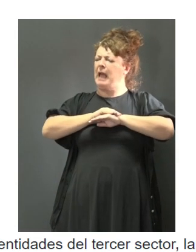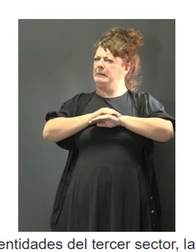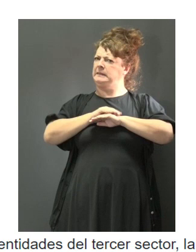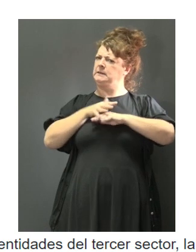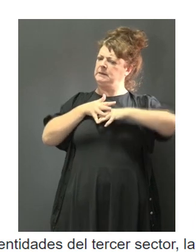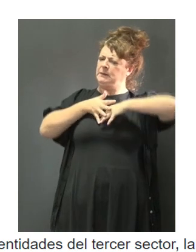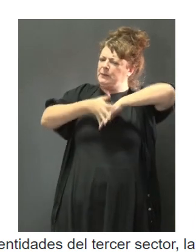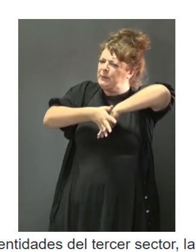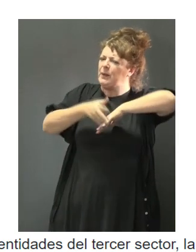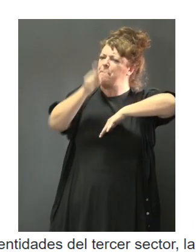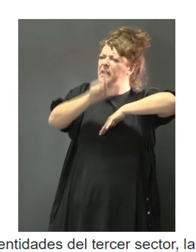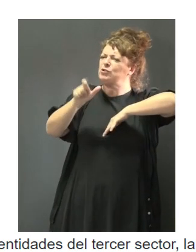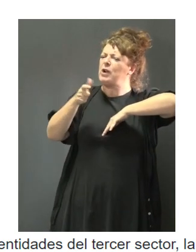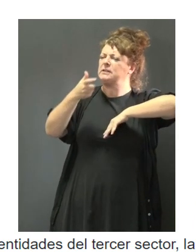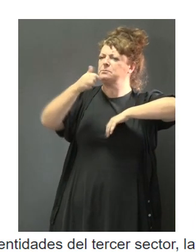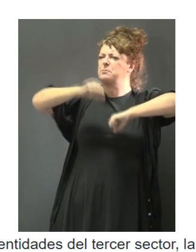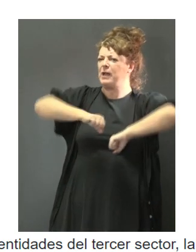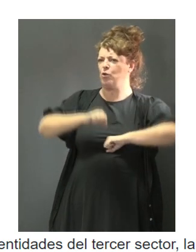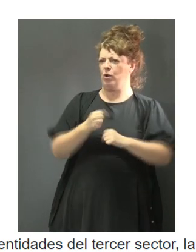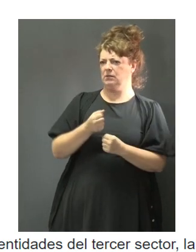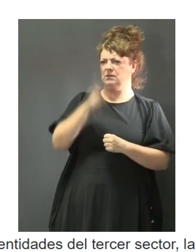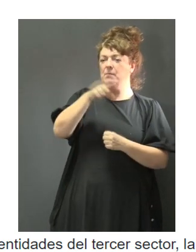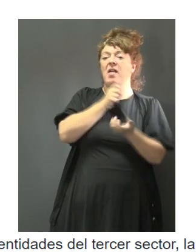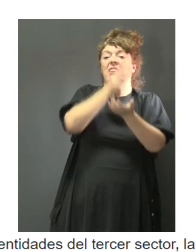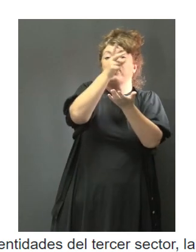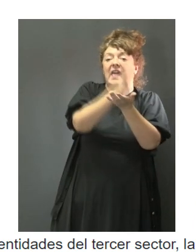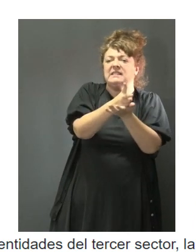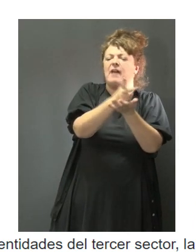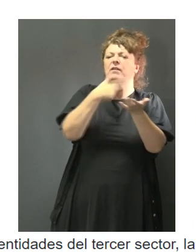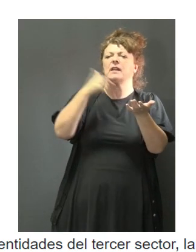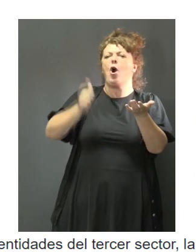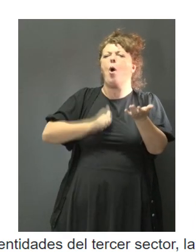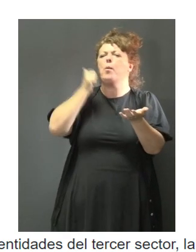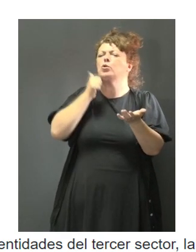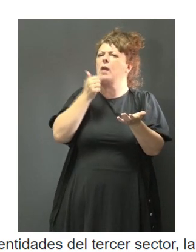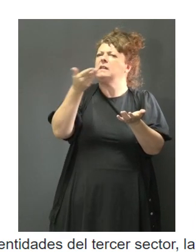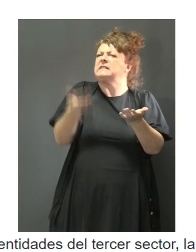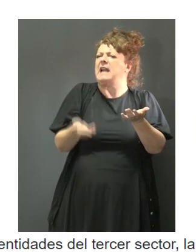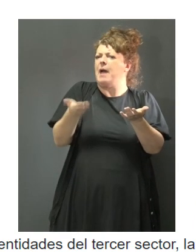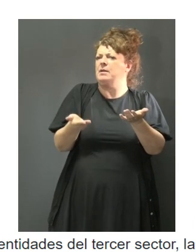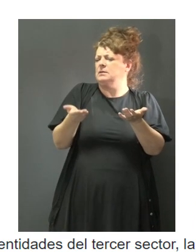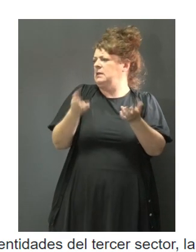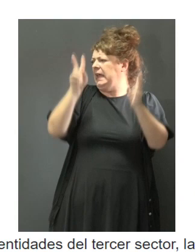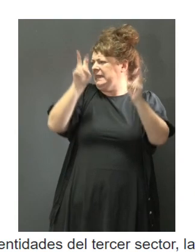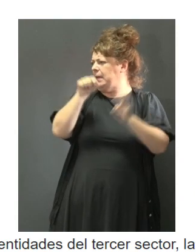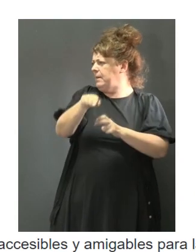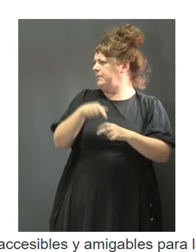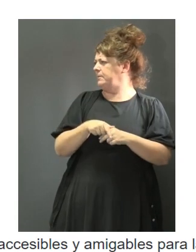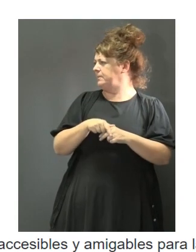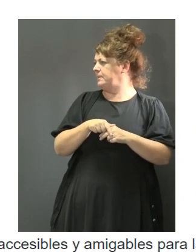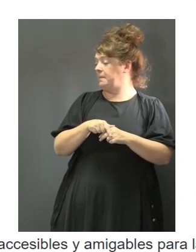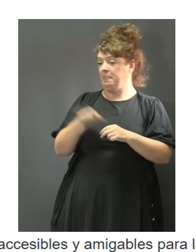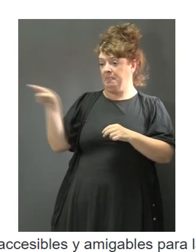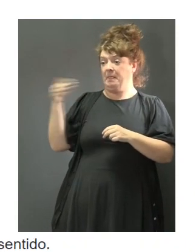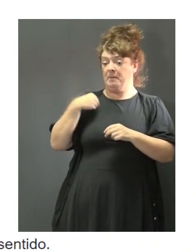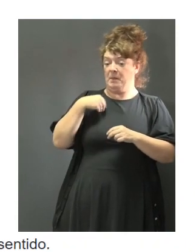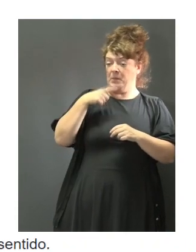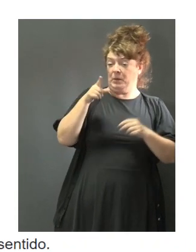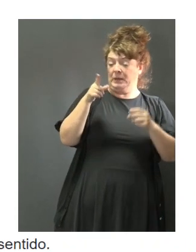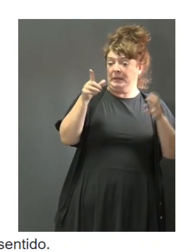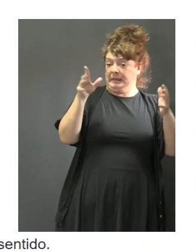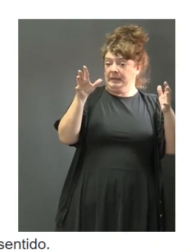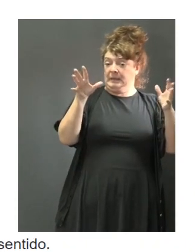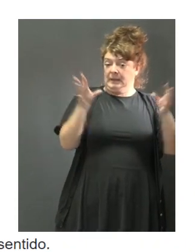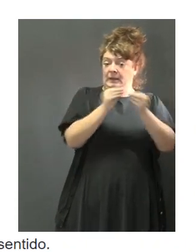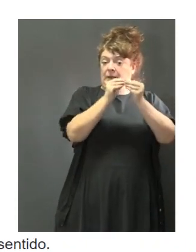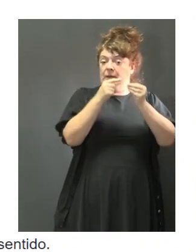¿Y cuáles son los desafíos y las oportunidades clave en este sentido? Pues de ese triaje que hemos dibujado,